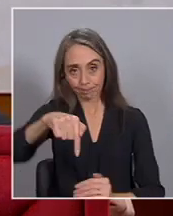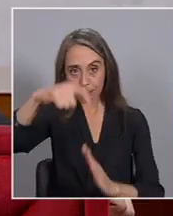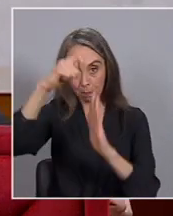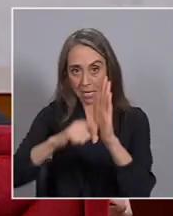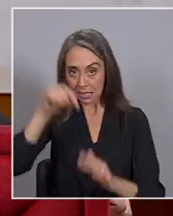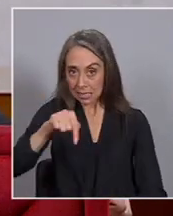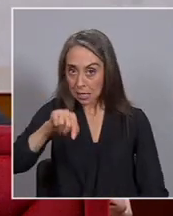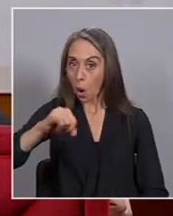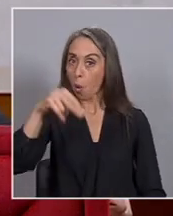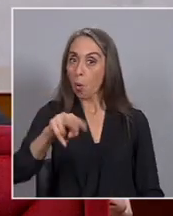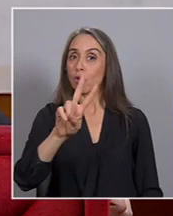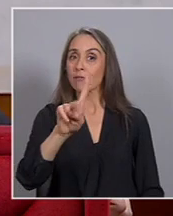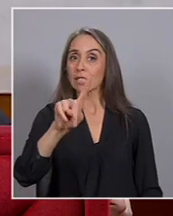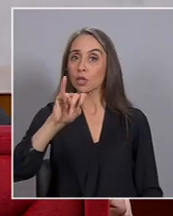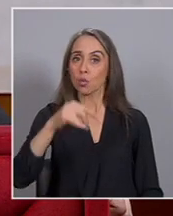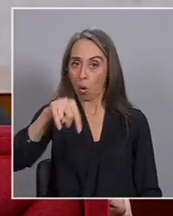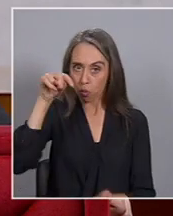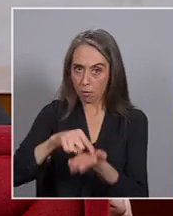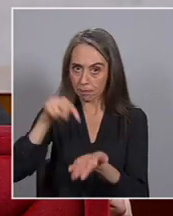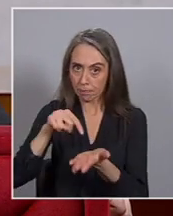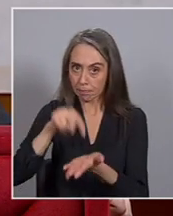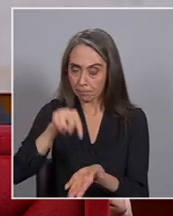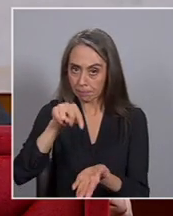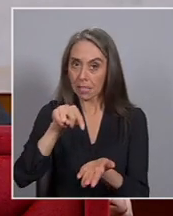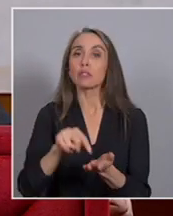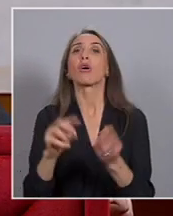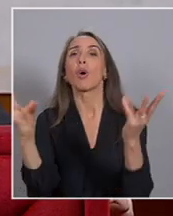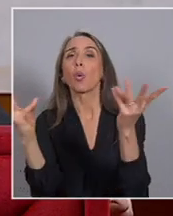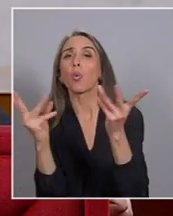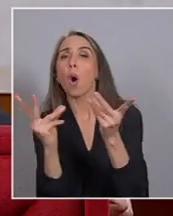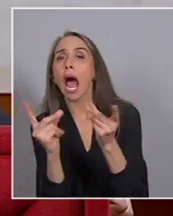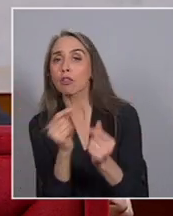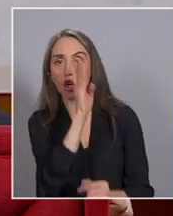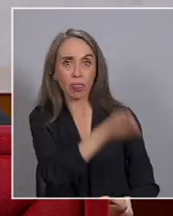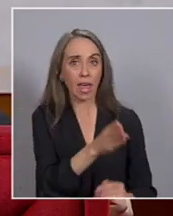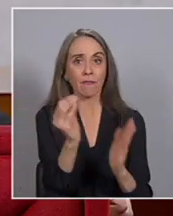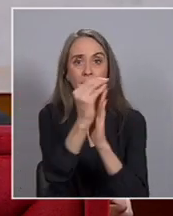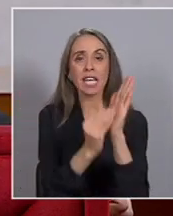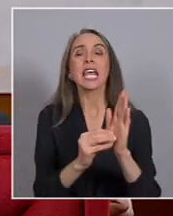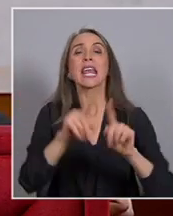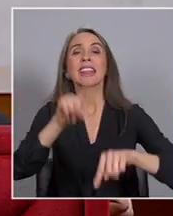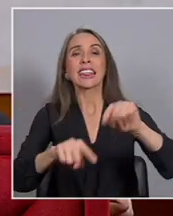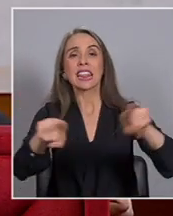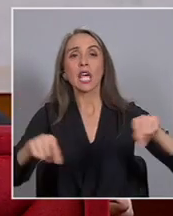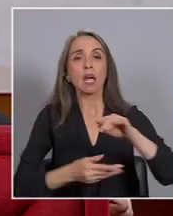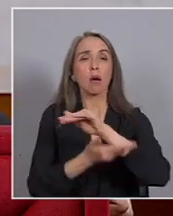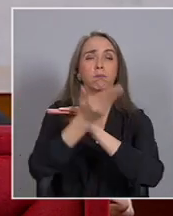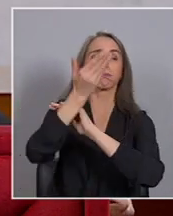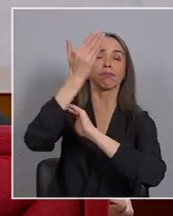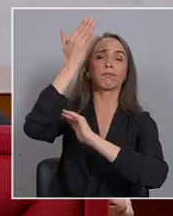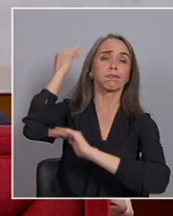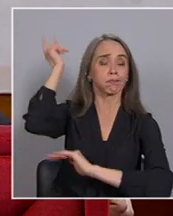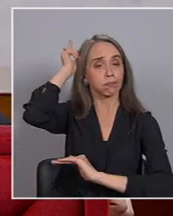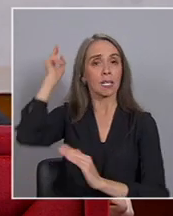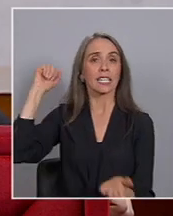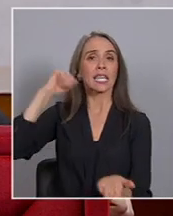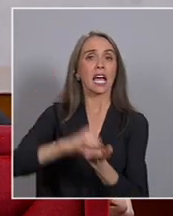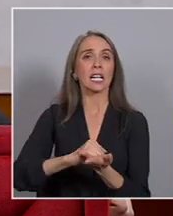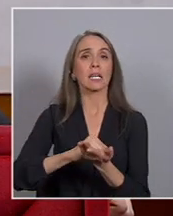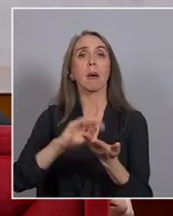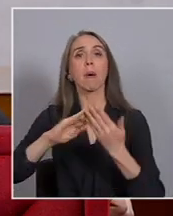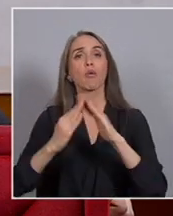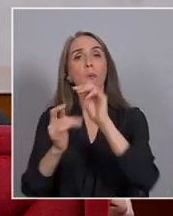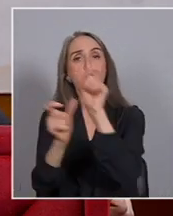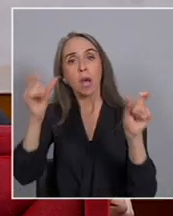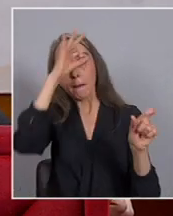de junio, el 21 de junio, y va a catastrar, tiene el deber de catastrar las tierras ancestrales reclamadas por las comunidades